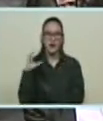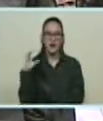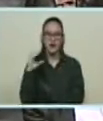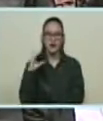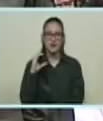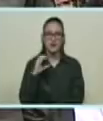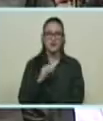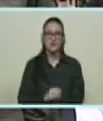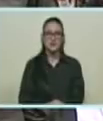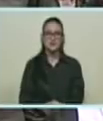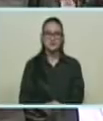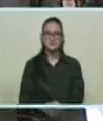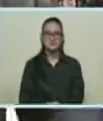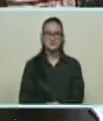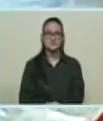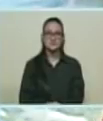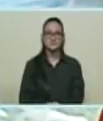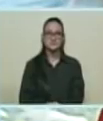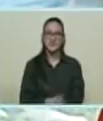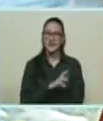Caracas. Bueno,